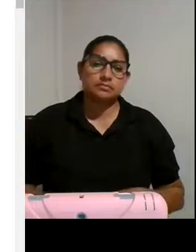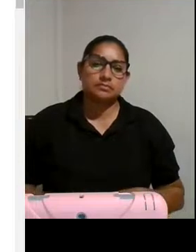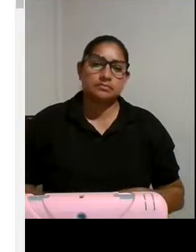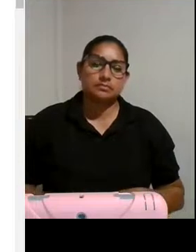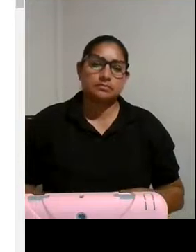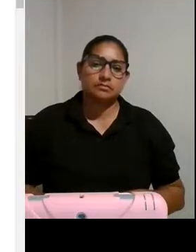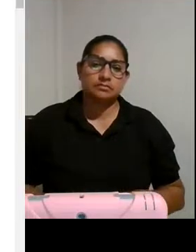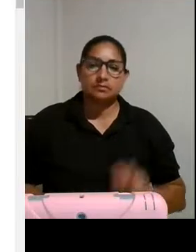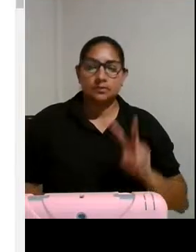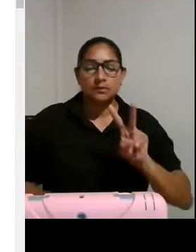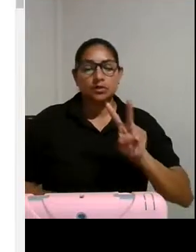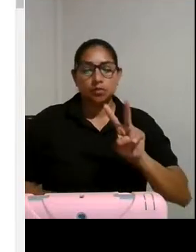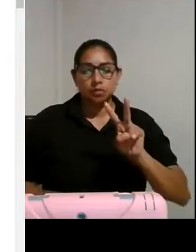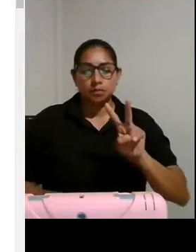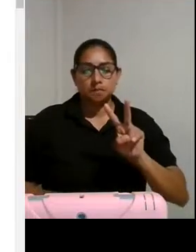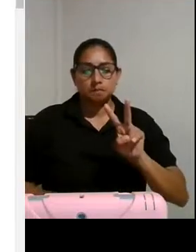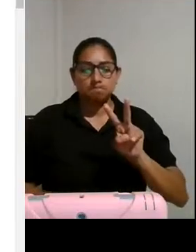dos formas.